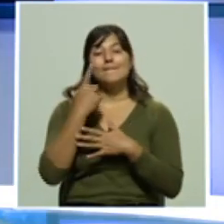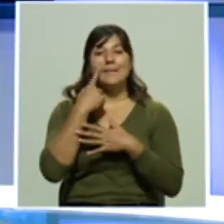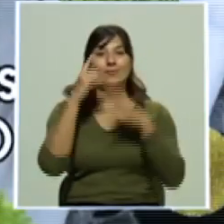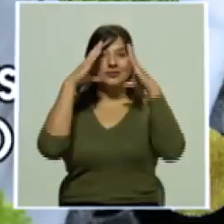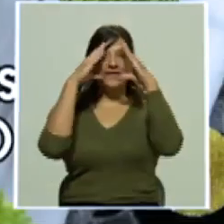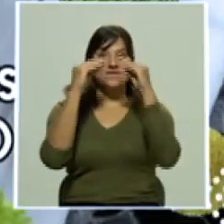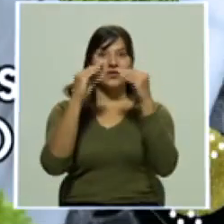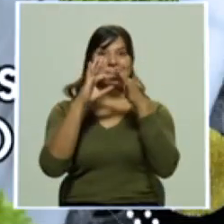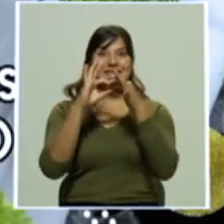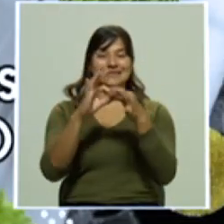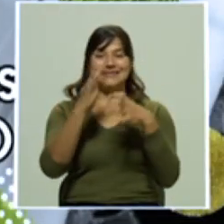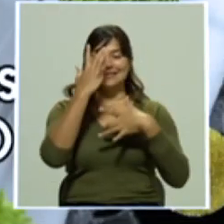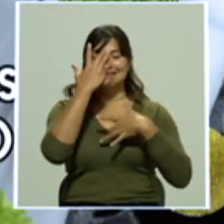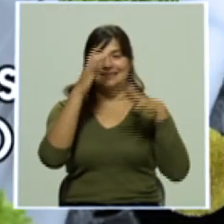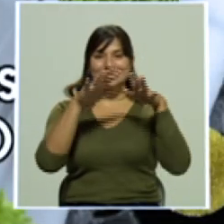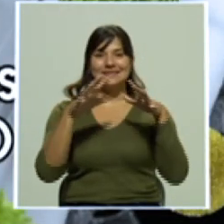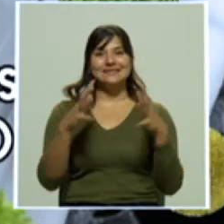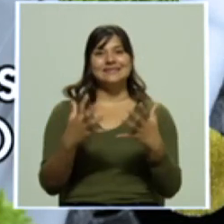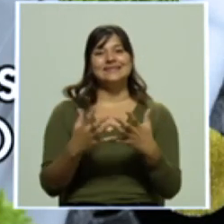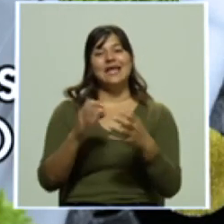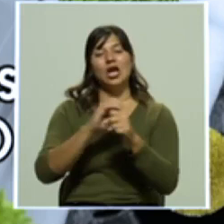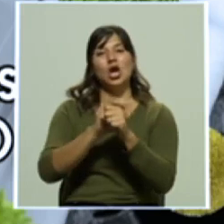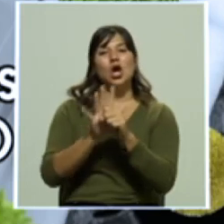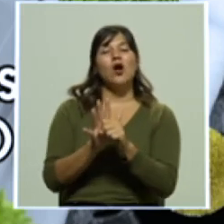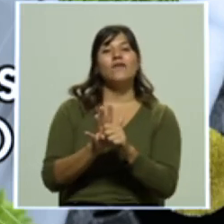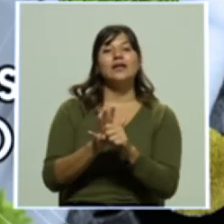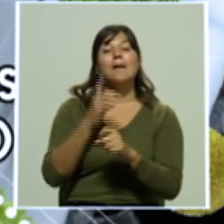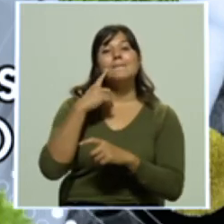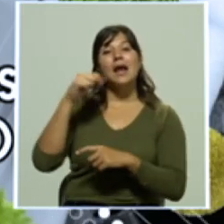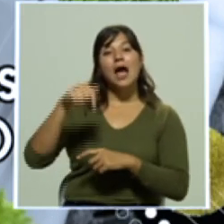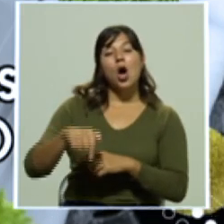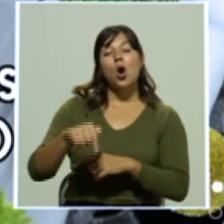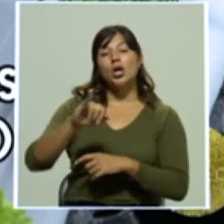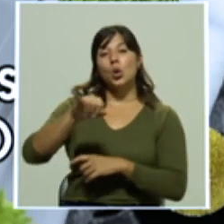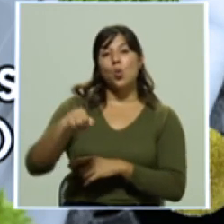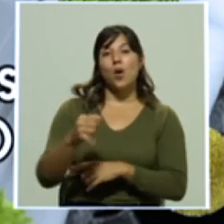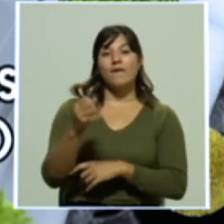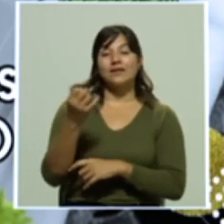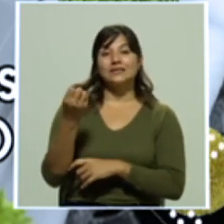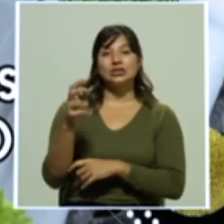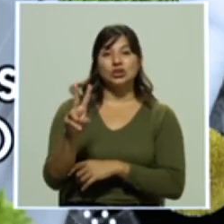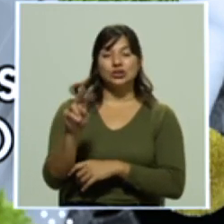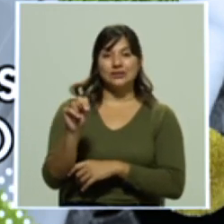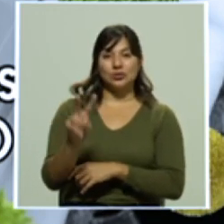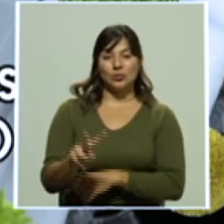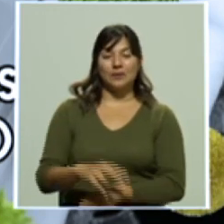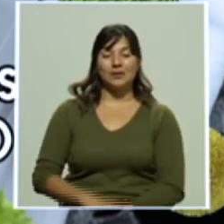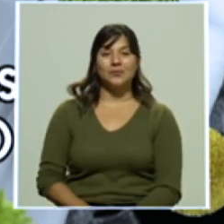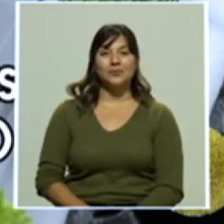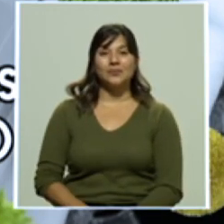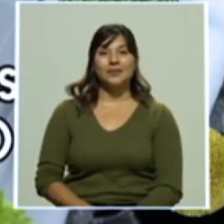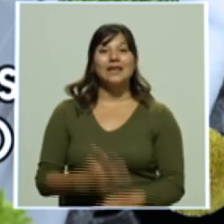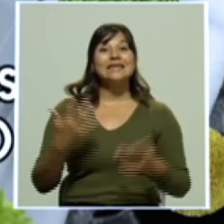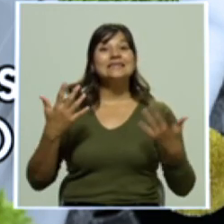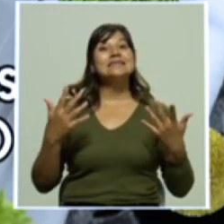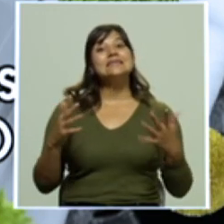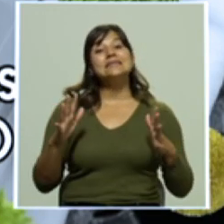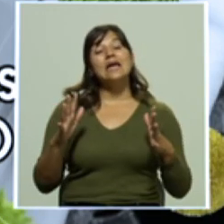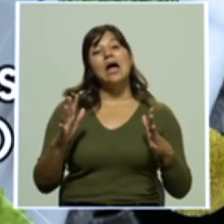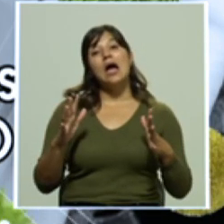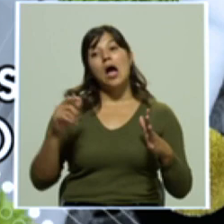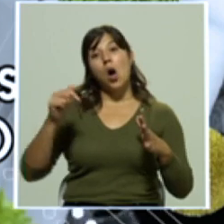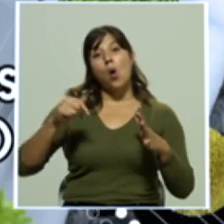reporte epidemiológico con los datos COVID para hoy jueves 12 de noviembre. En total, en las